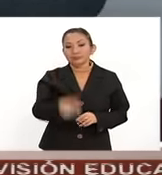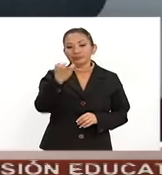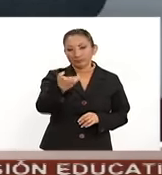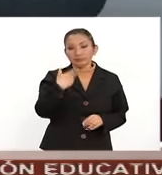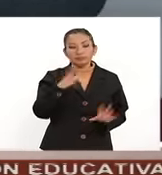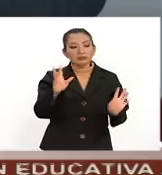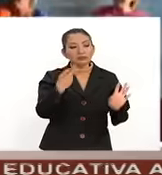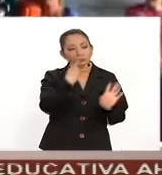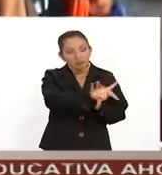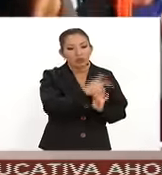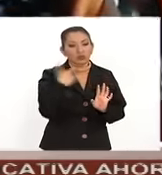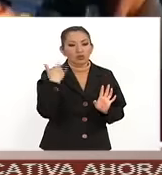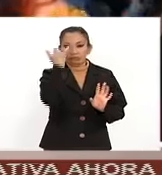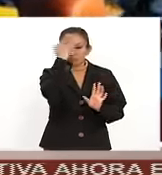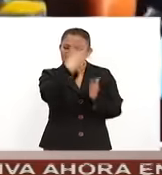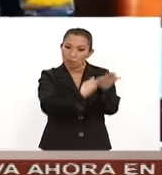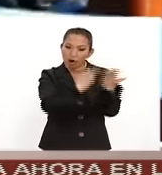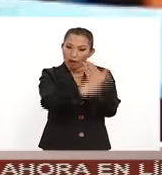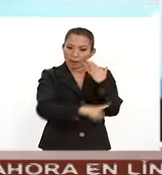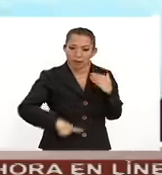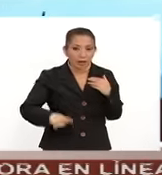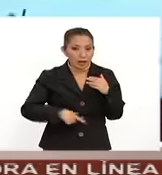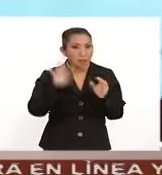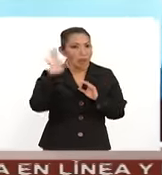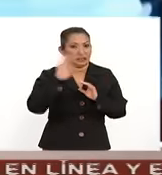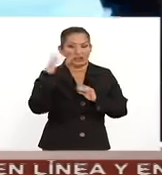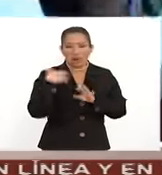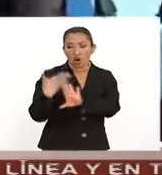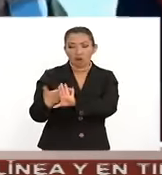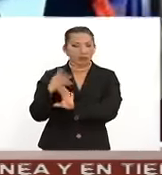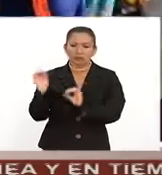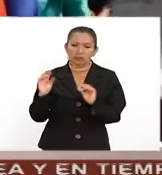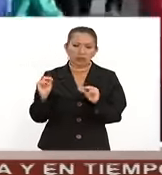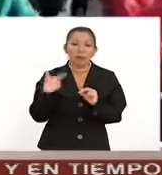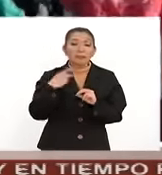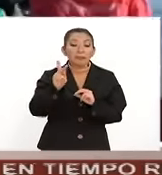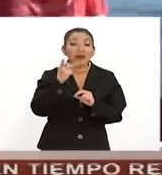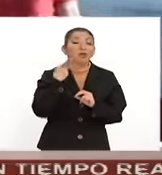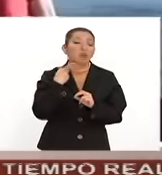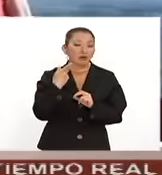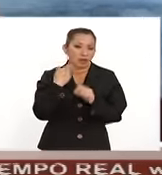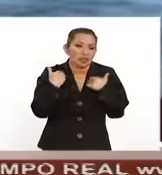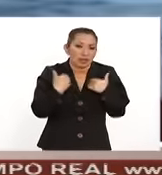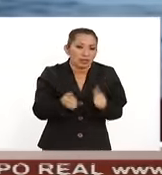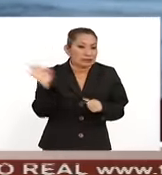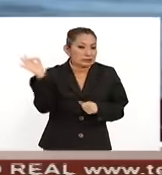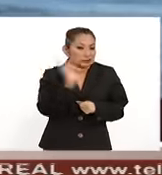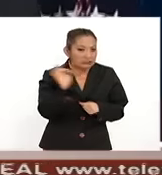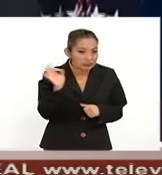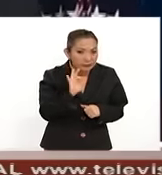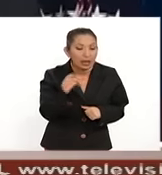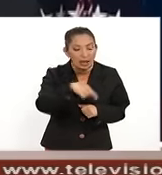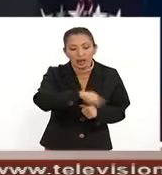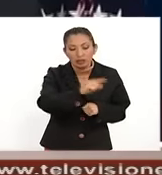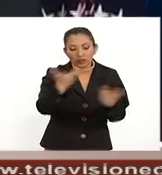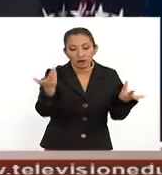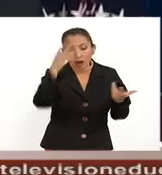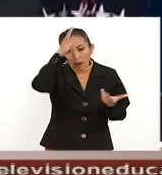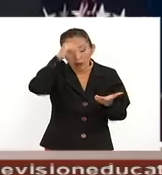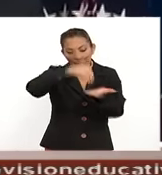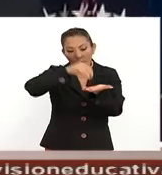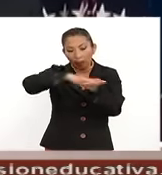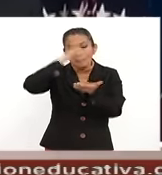una política que no parece del todo amigable, pero en términos de negociación política hay que entender que posiblemente eso fue lo que se pactó